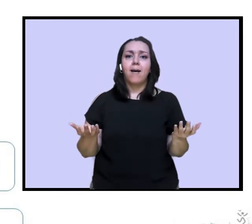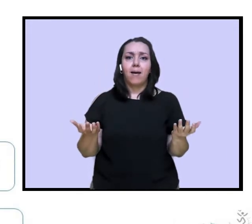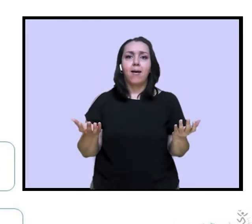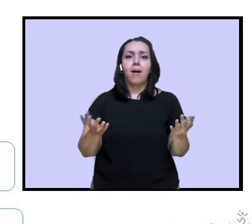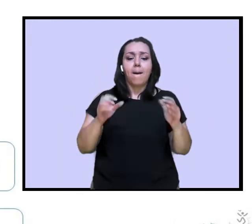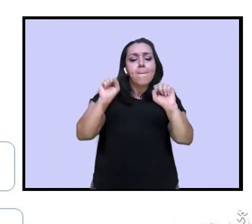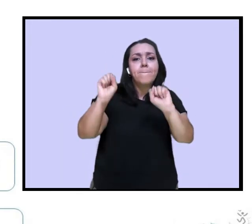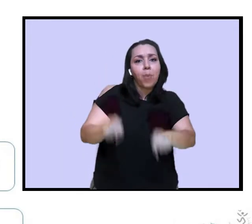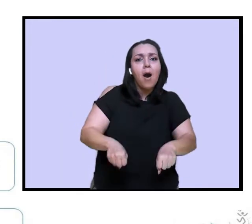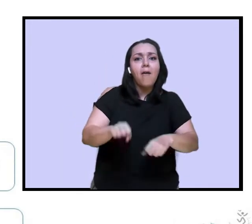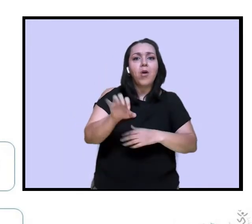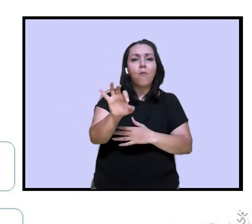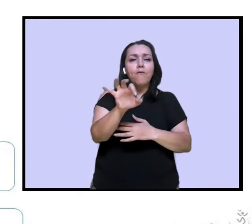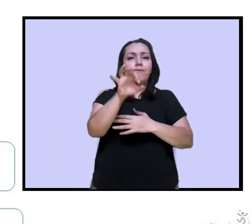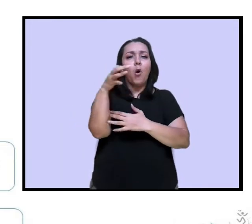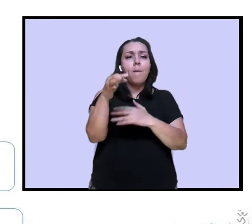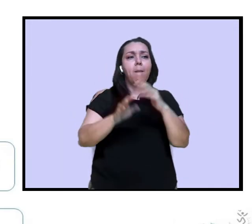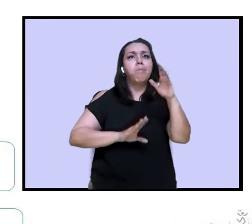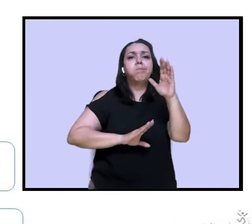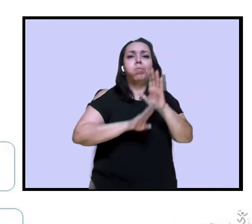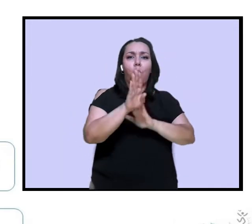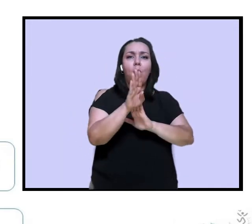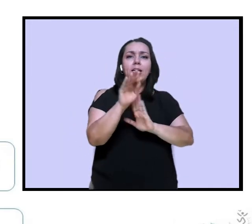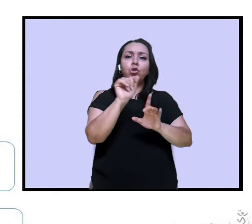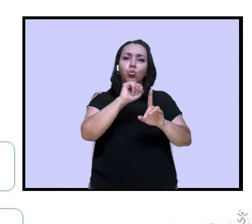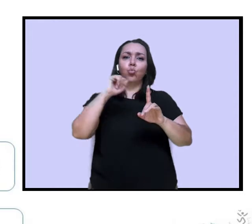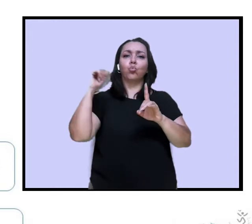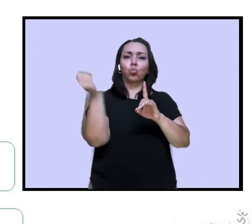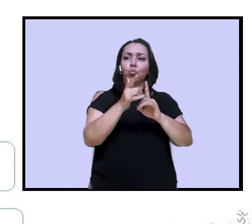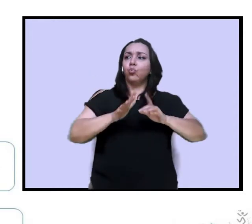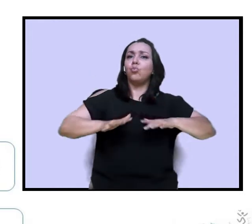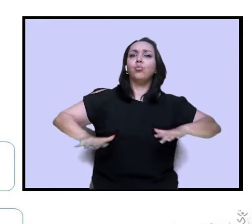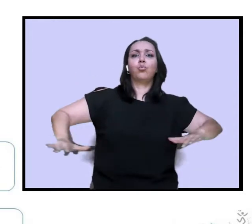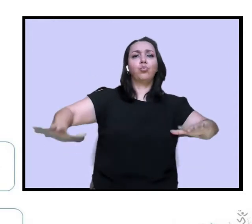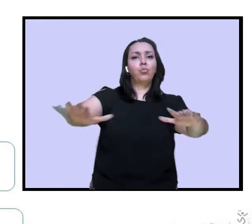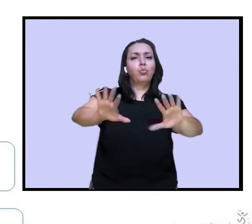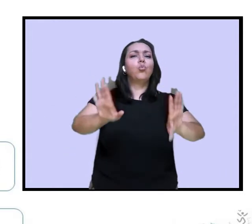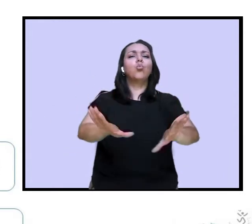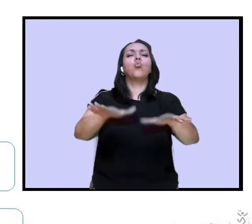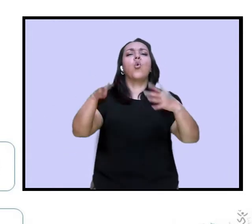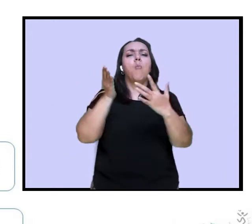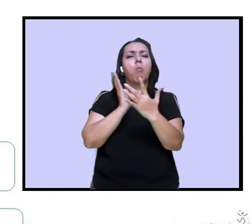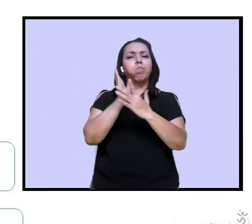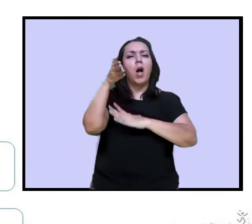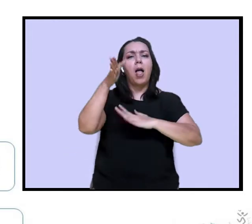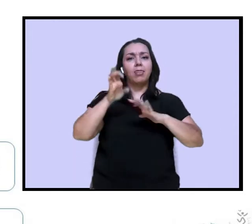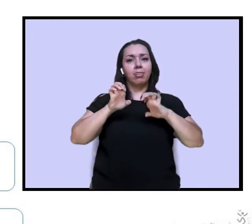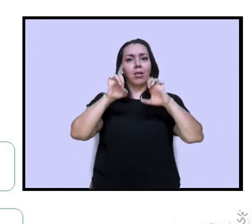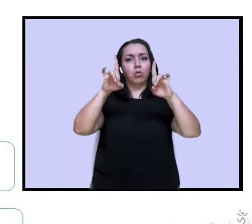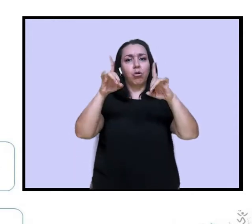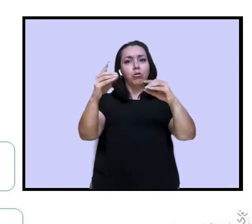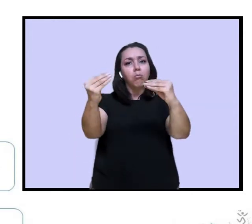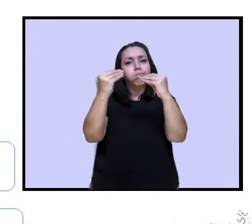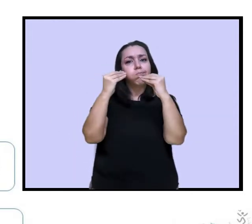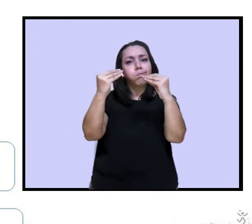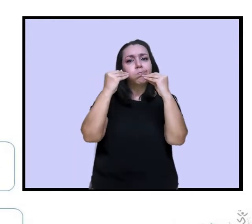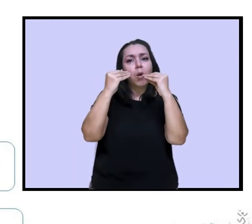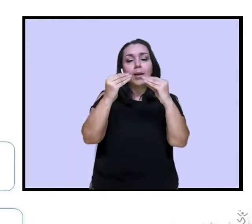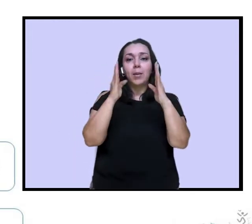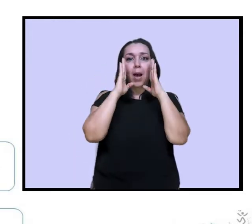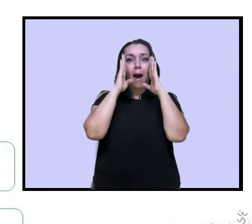una forma de desarrollarse socialmente a través de la educación sin ningún